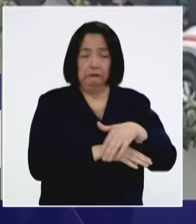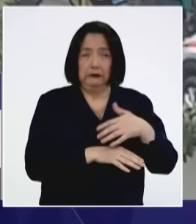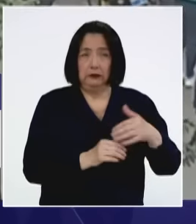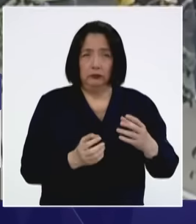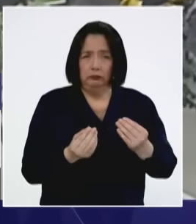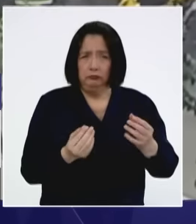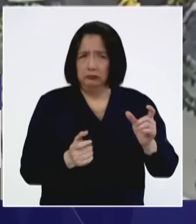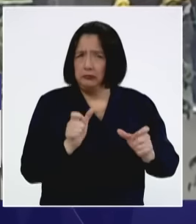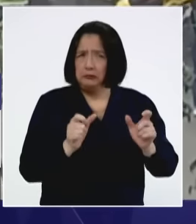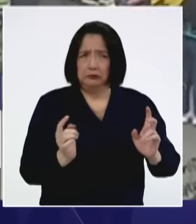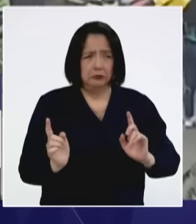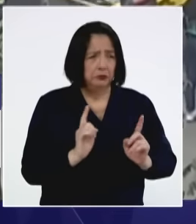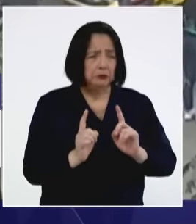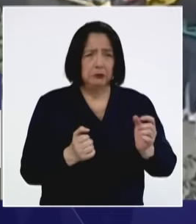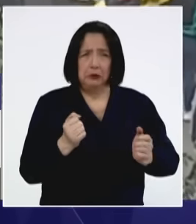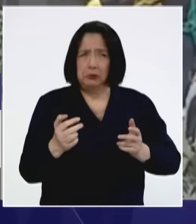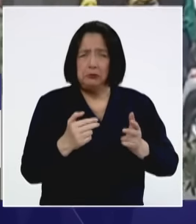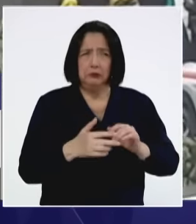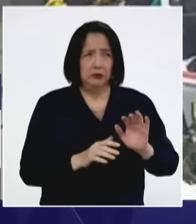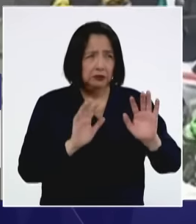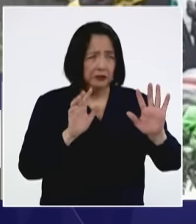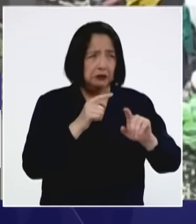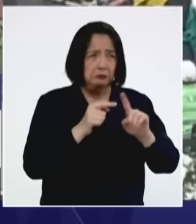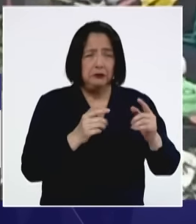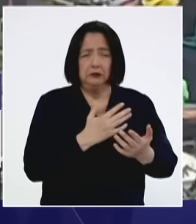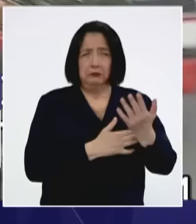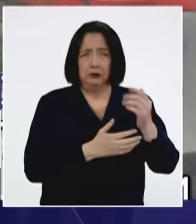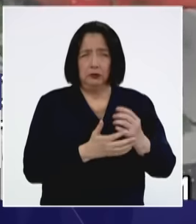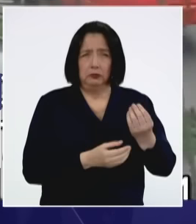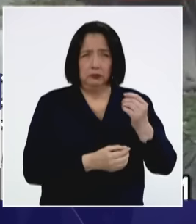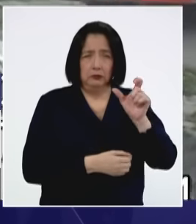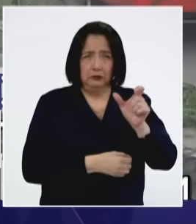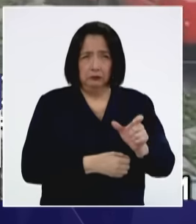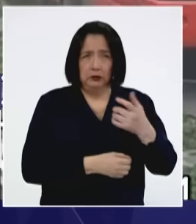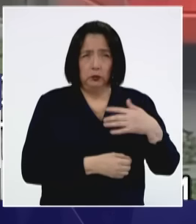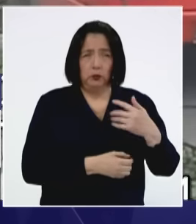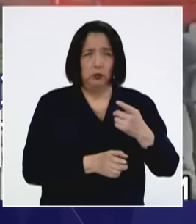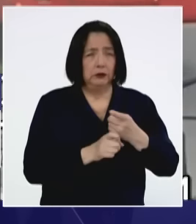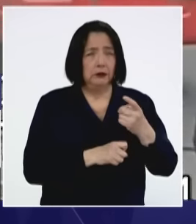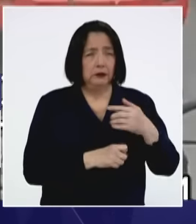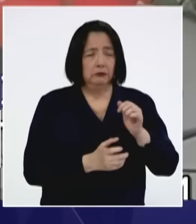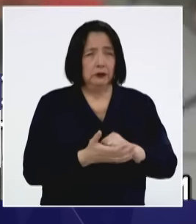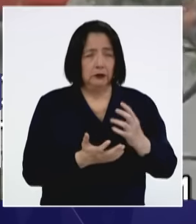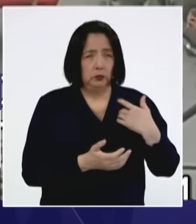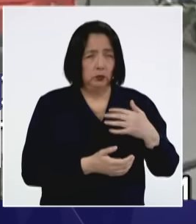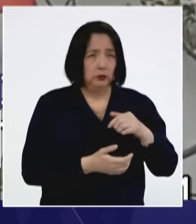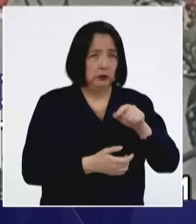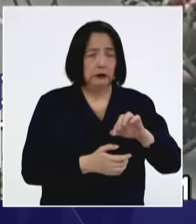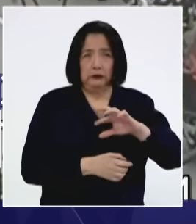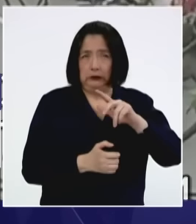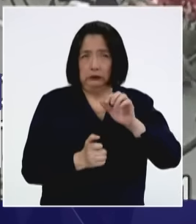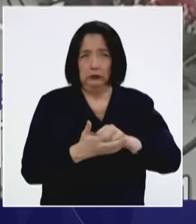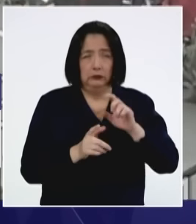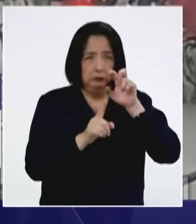zona altamente transitada, alrededor de las 10:30 de la mañana, y como una persona ha resultado herida en medio de este